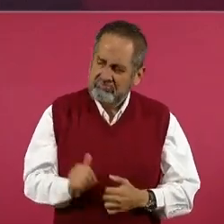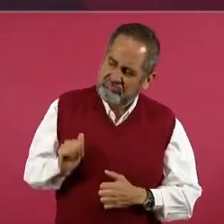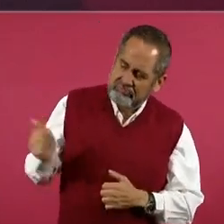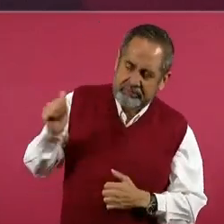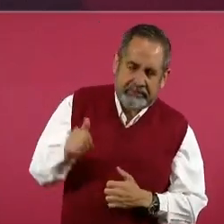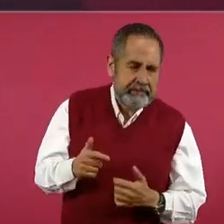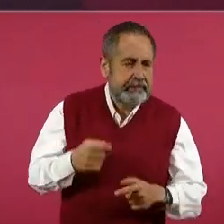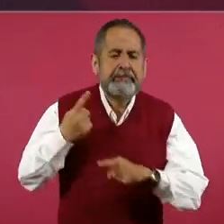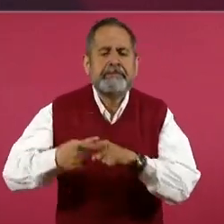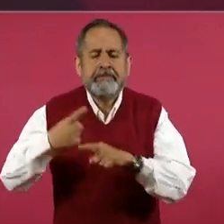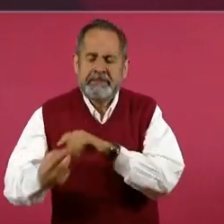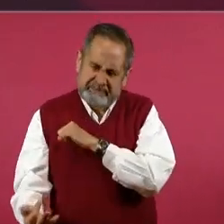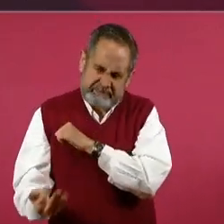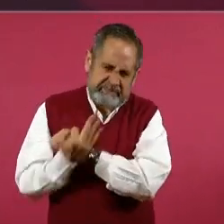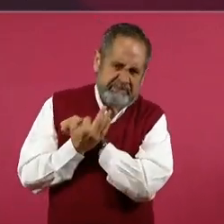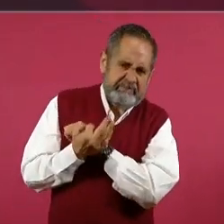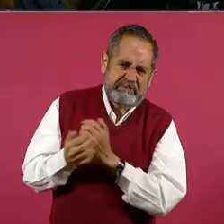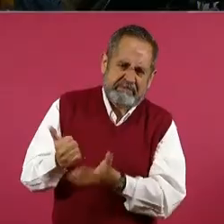¿Quién me defendió?